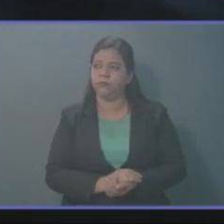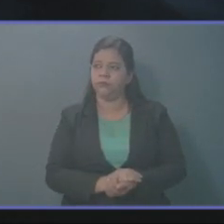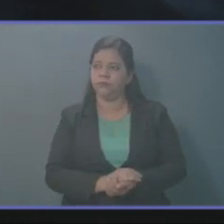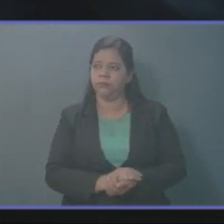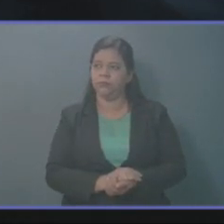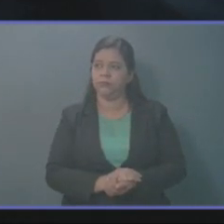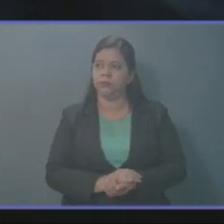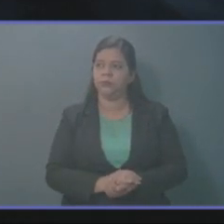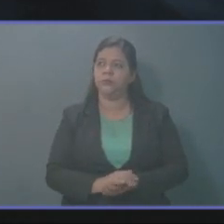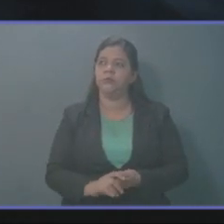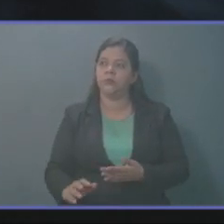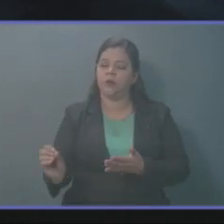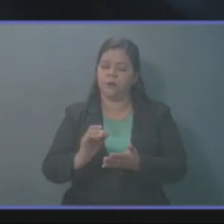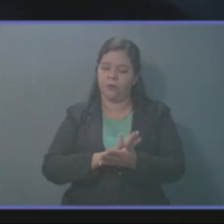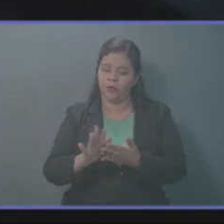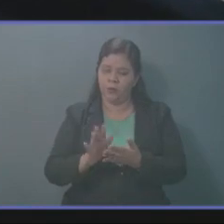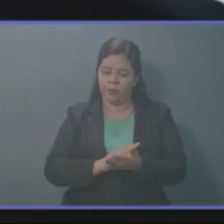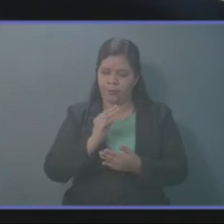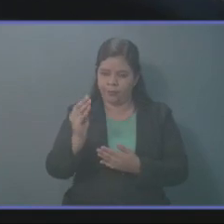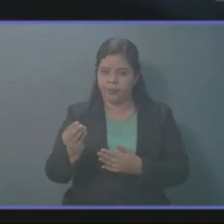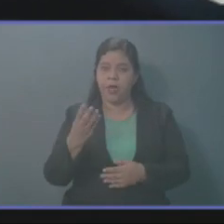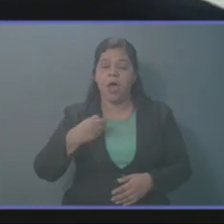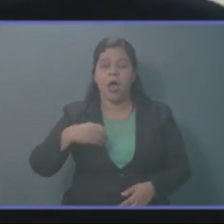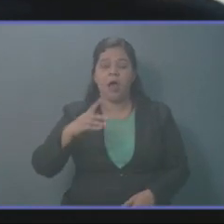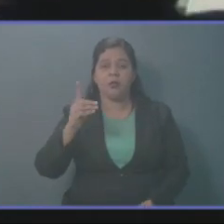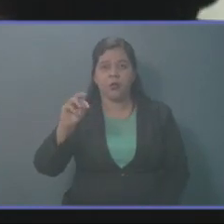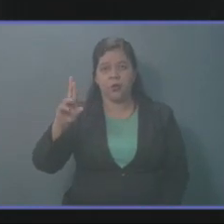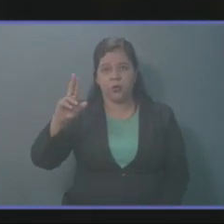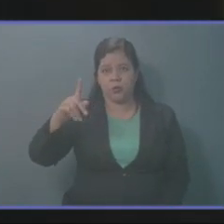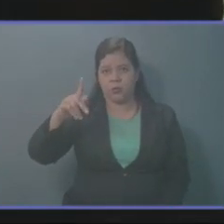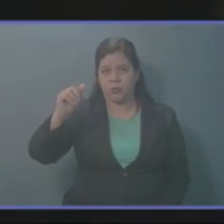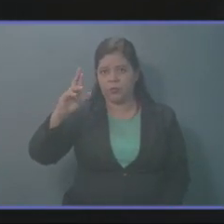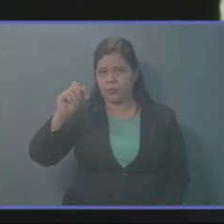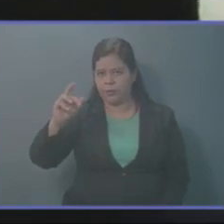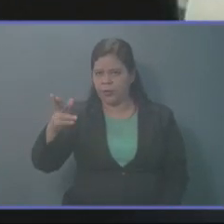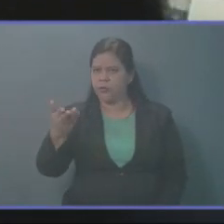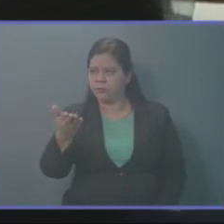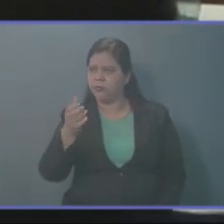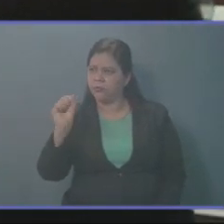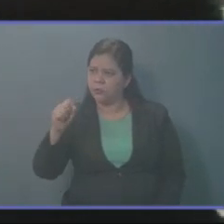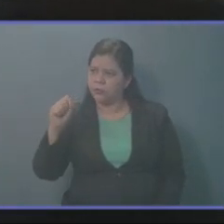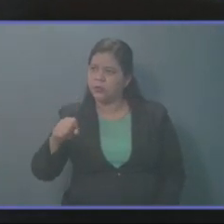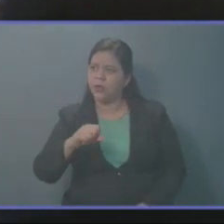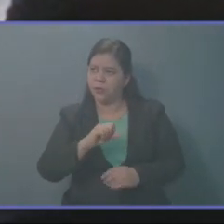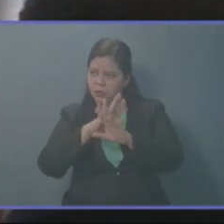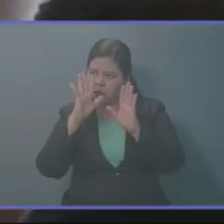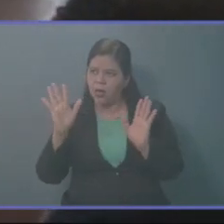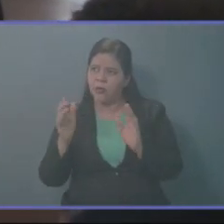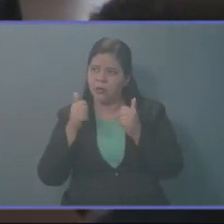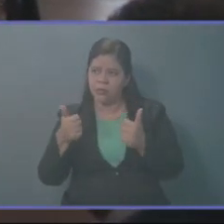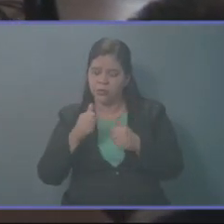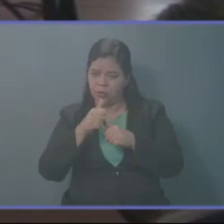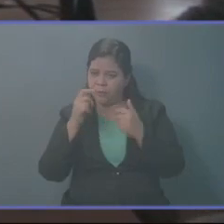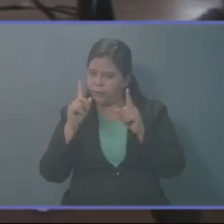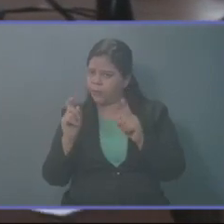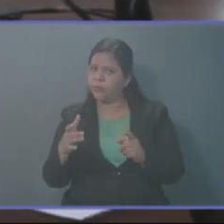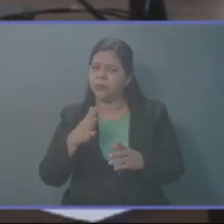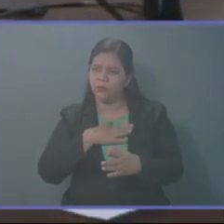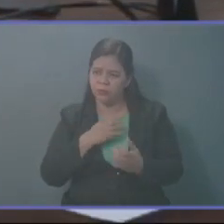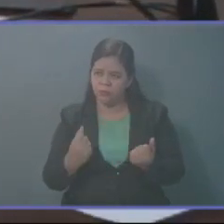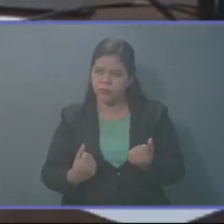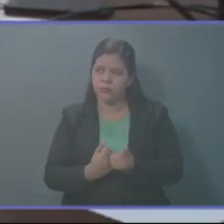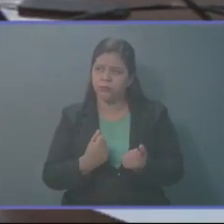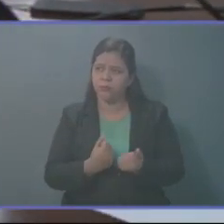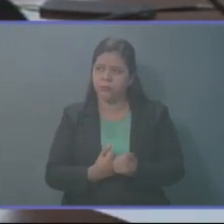Vamos a dar copia. Doctor Parker. No, presidente, está bien que hagan consultas y sí me adhiero en un 100%